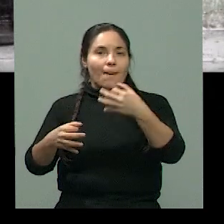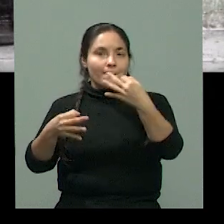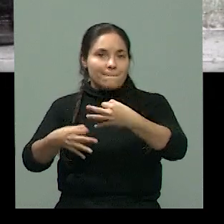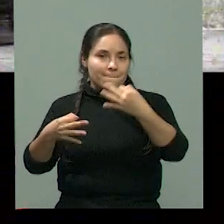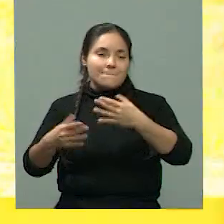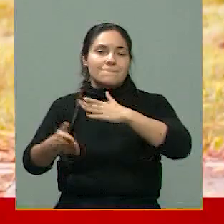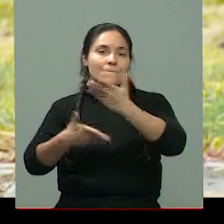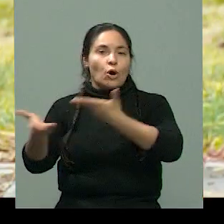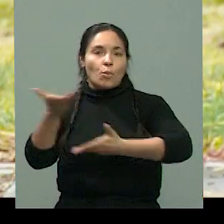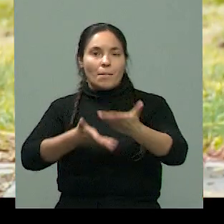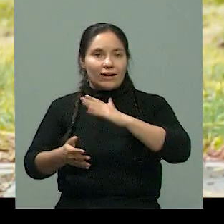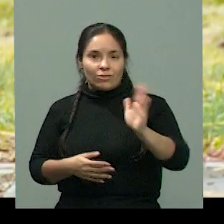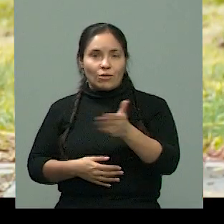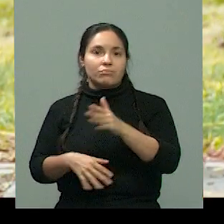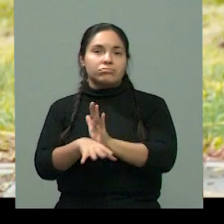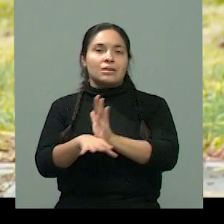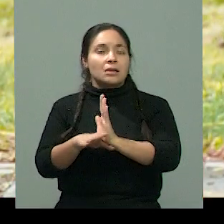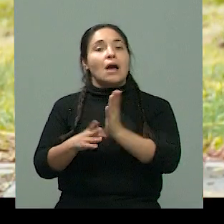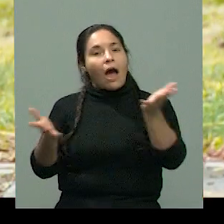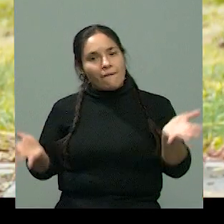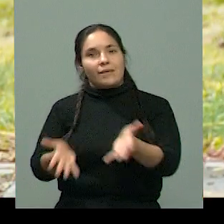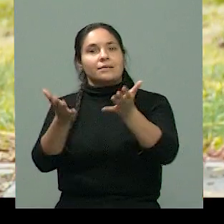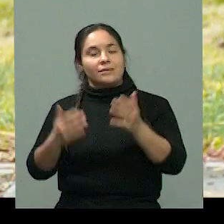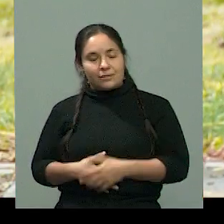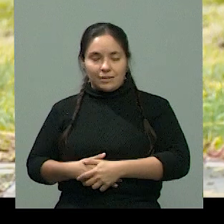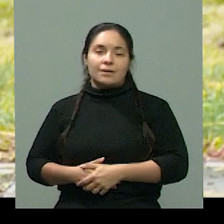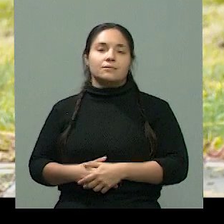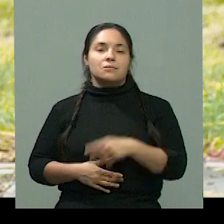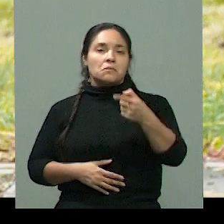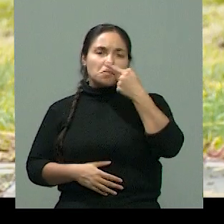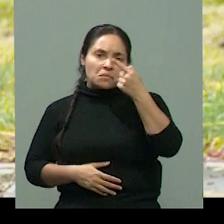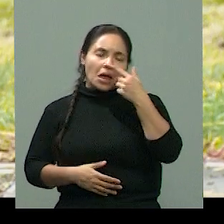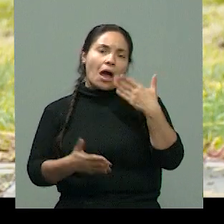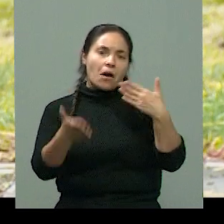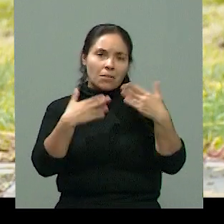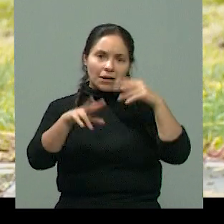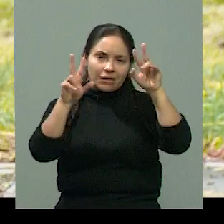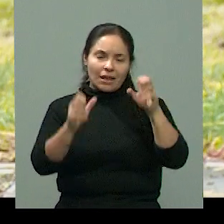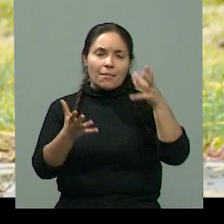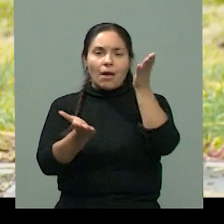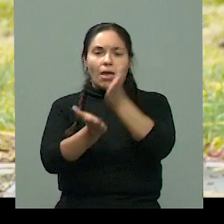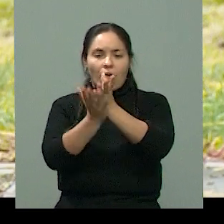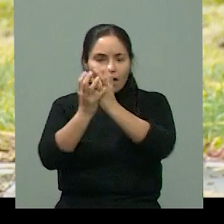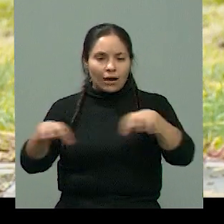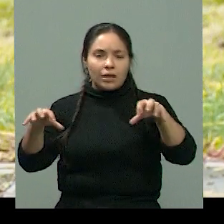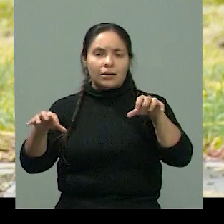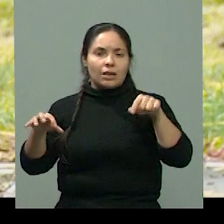Ok. La verdad es que muy interesante charlar con vos, hablar de la grieta, de una grieta que